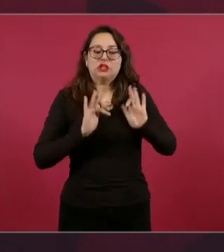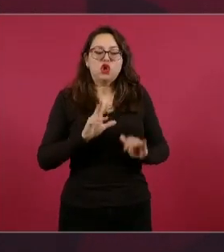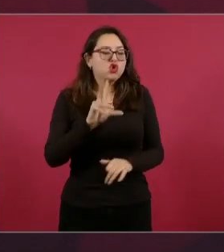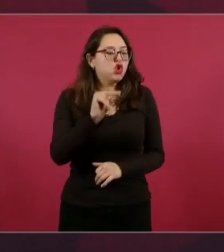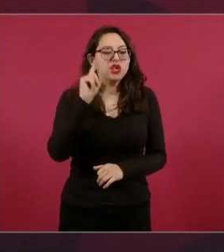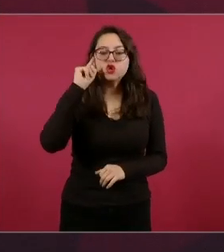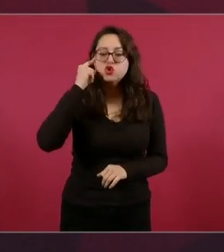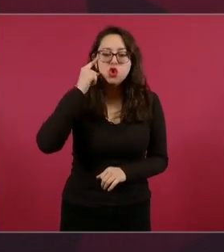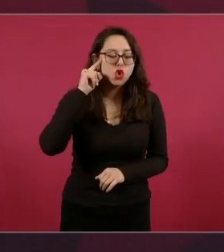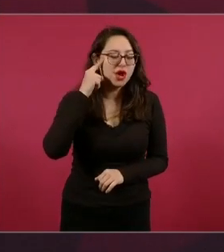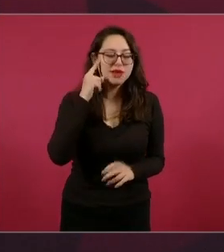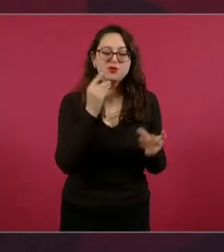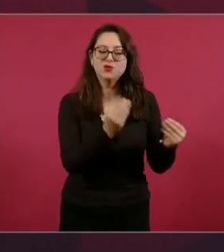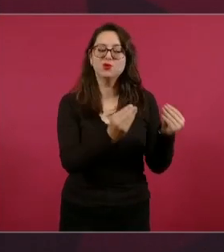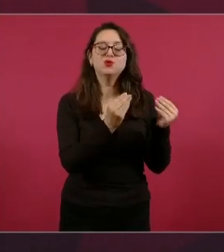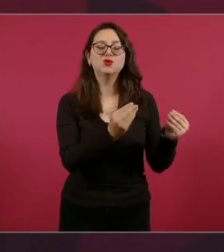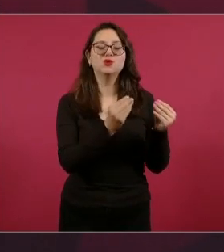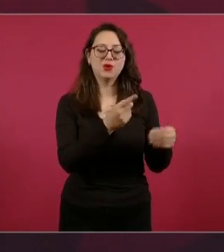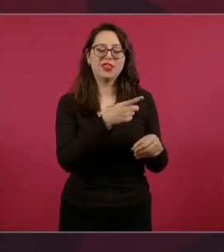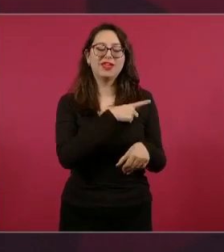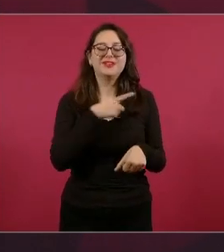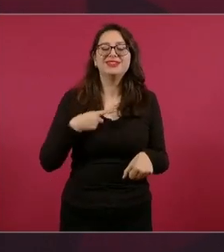hay que tener sentido del humor.